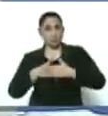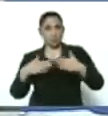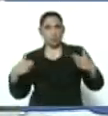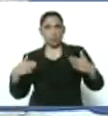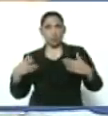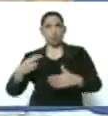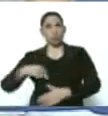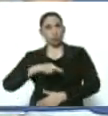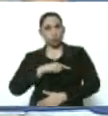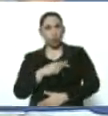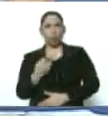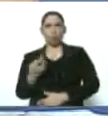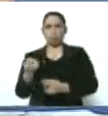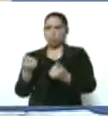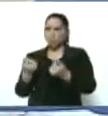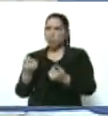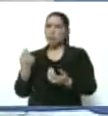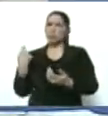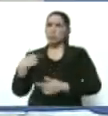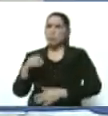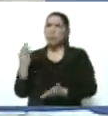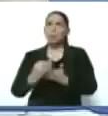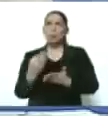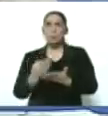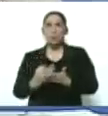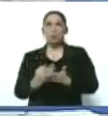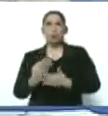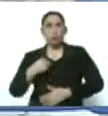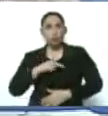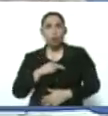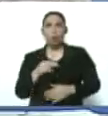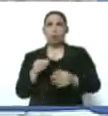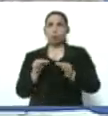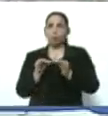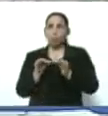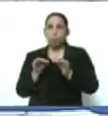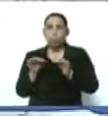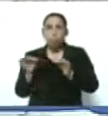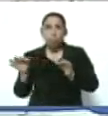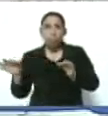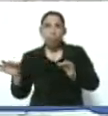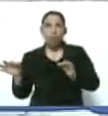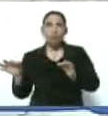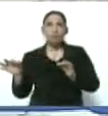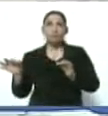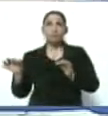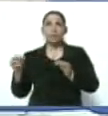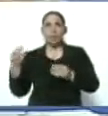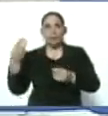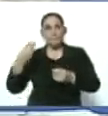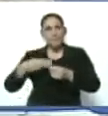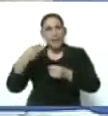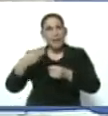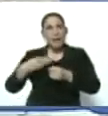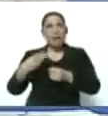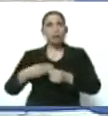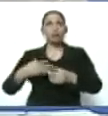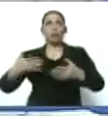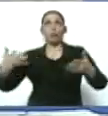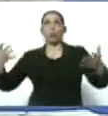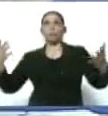con nosotros tenemos unos churupitos siempre y los estiramos en Petro,